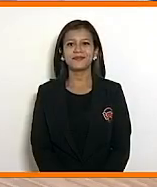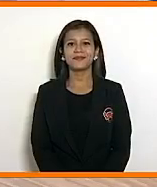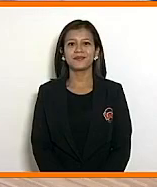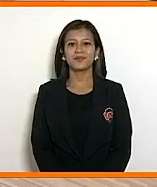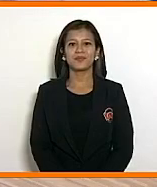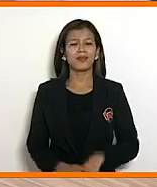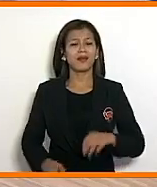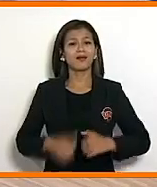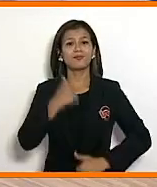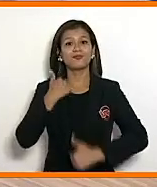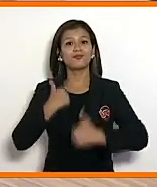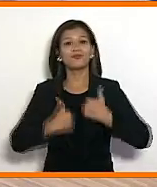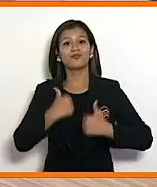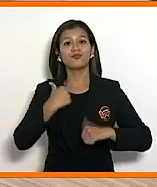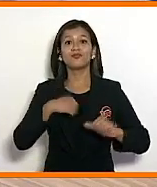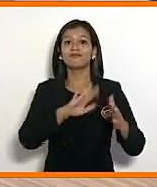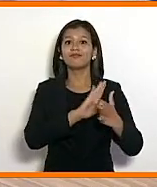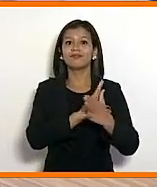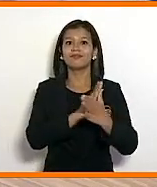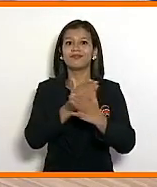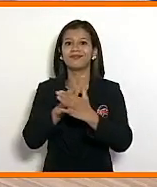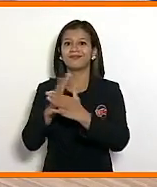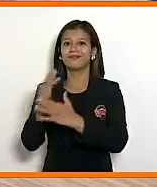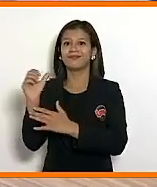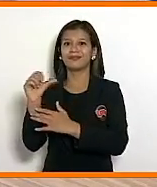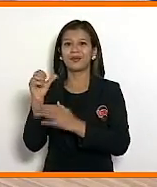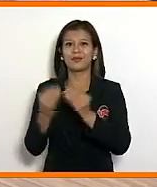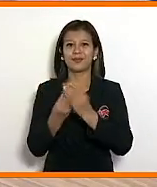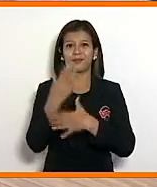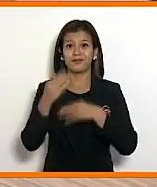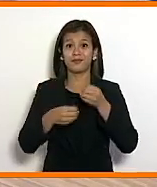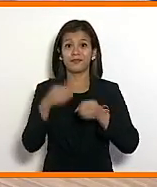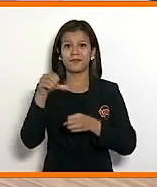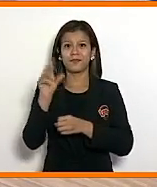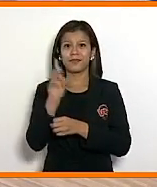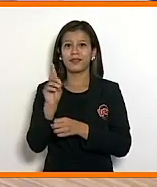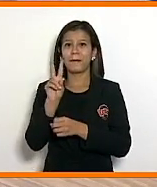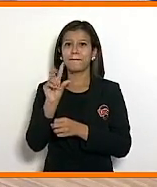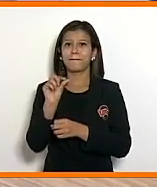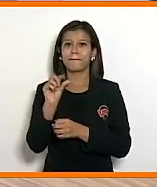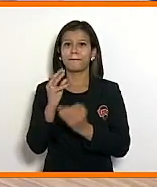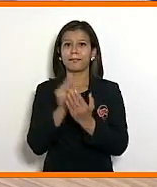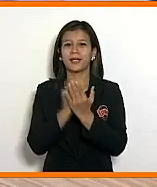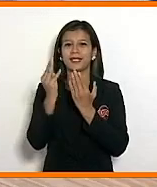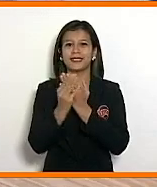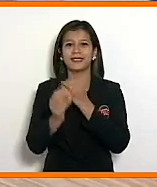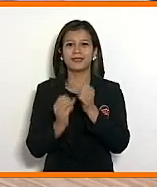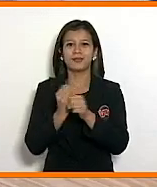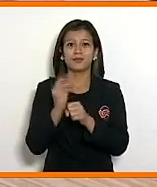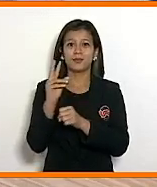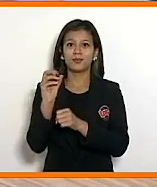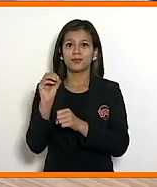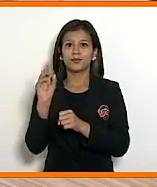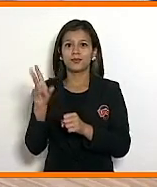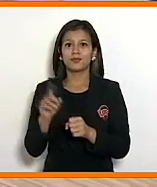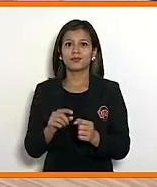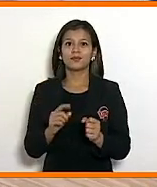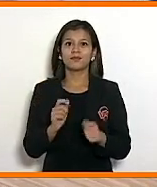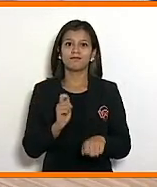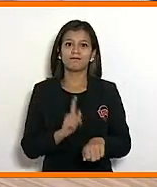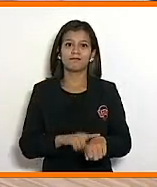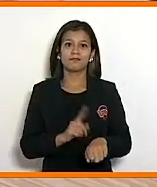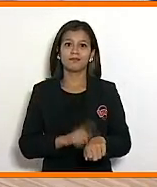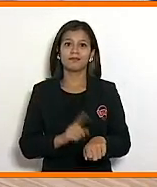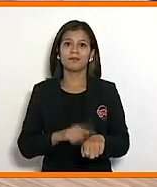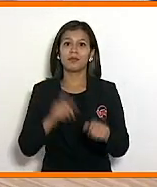Qué alegría me da poder acompañarlos un sorteo más hoy domingo 20 de marzo del año 2022, cuando el reloj ya marca las